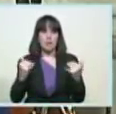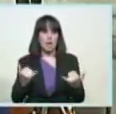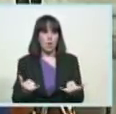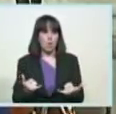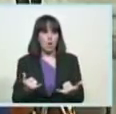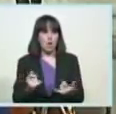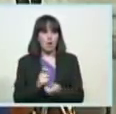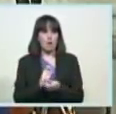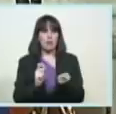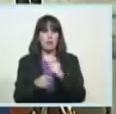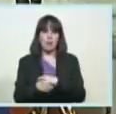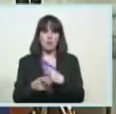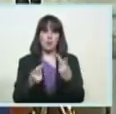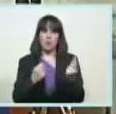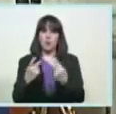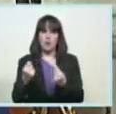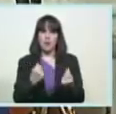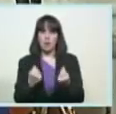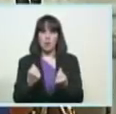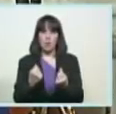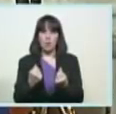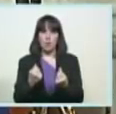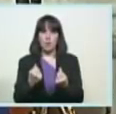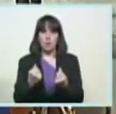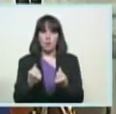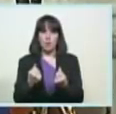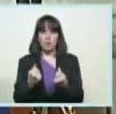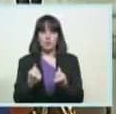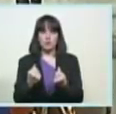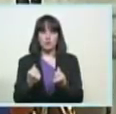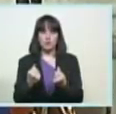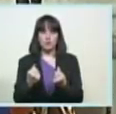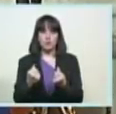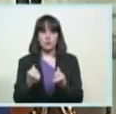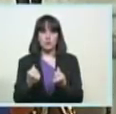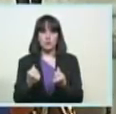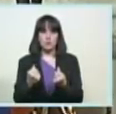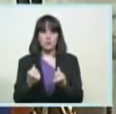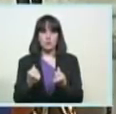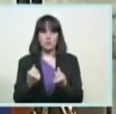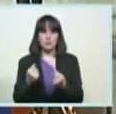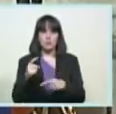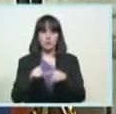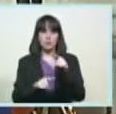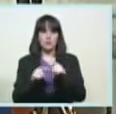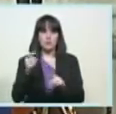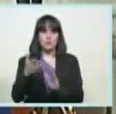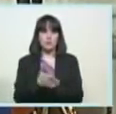reconversión económica monetaria